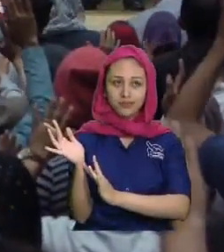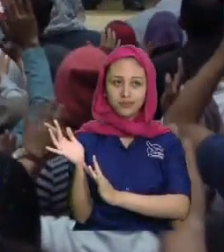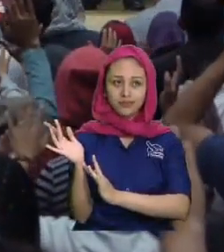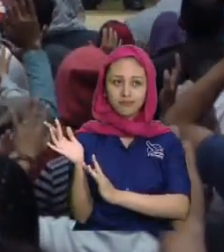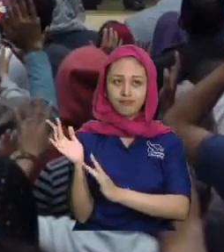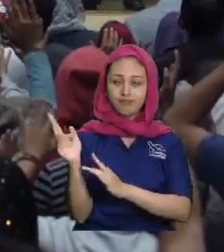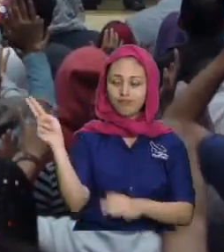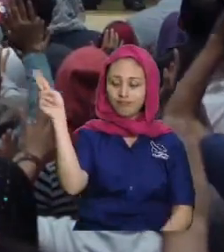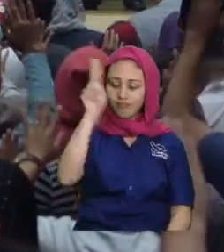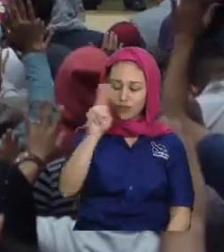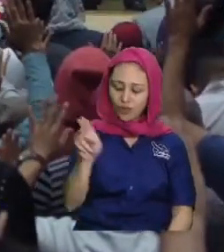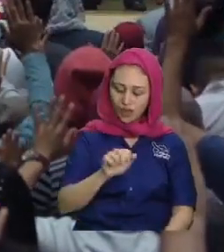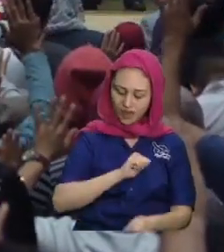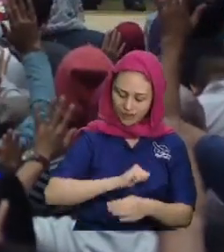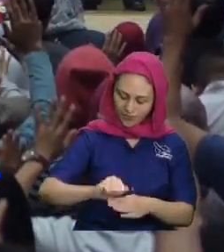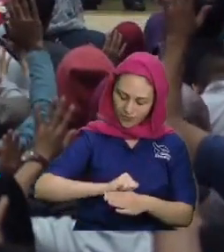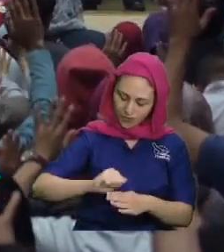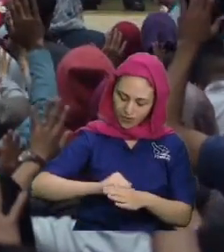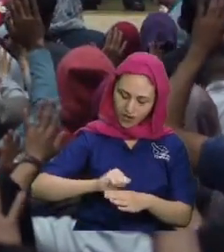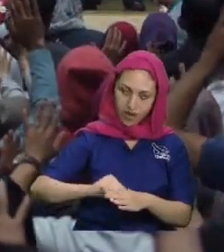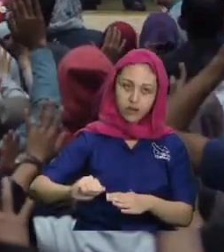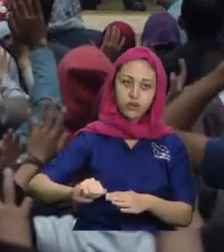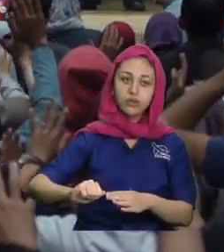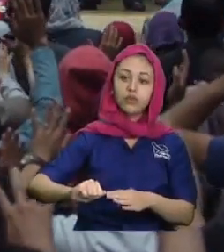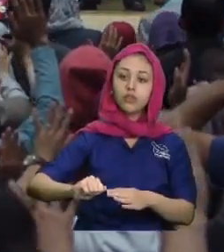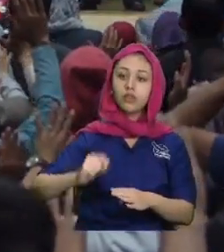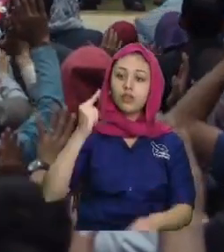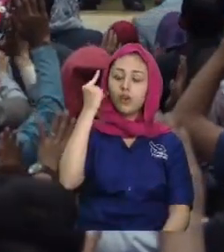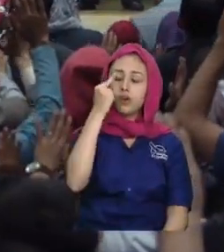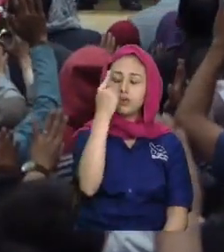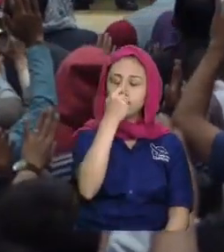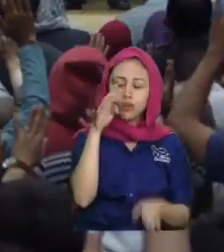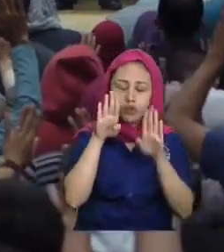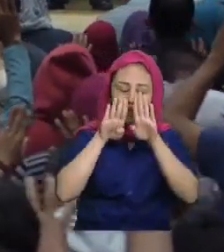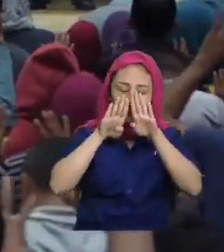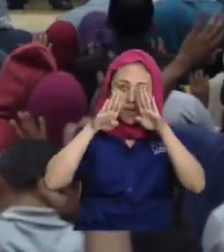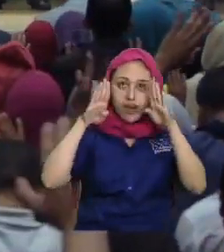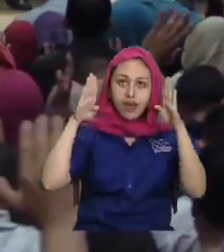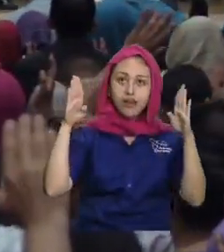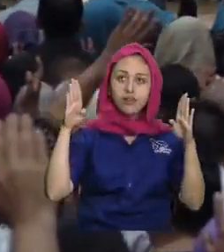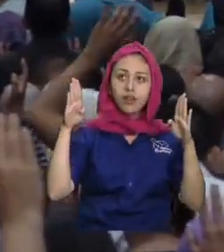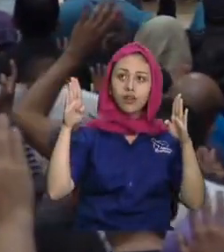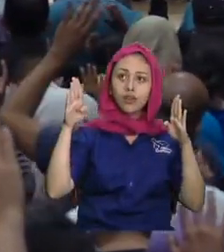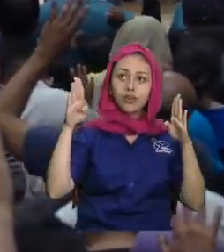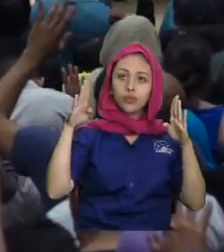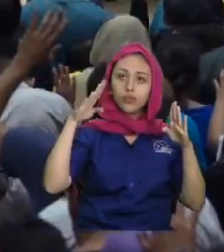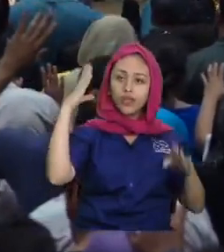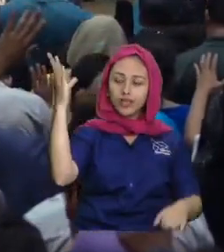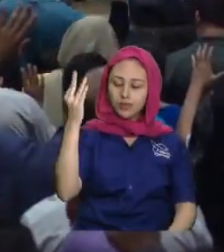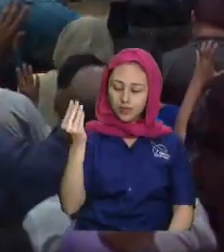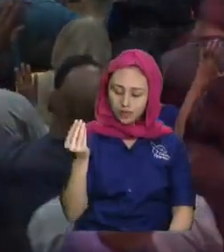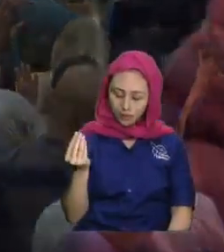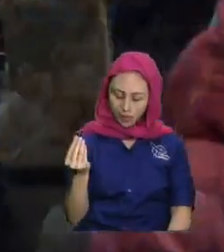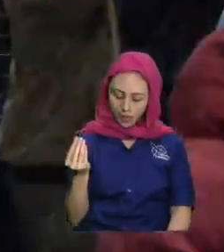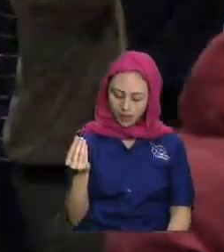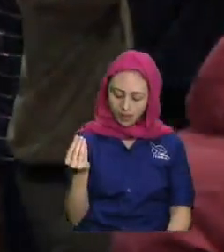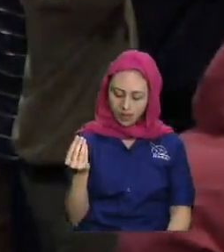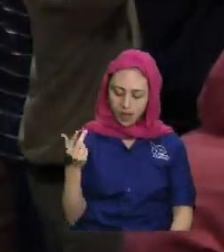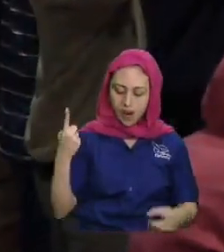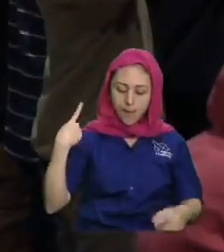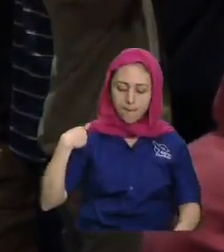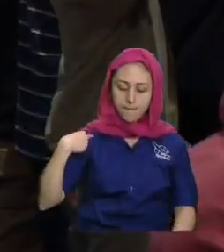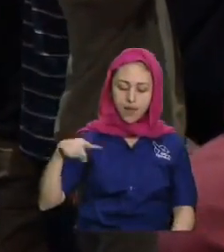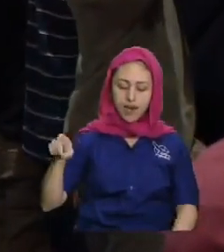Que nunca sean borrados. Abre sus ojos, Señor, espirituales, para que ellos puedan ver